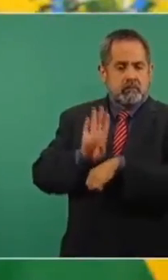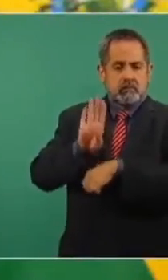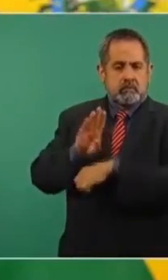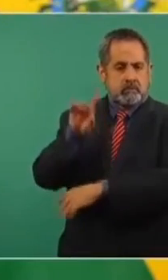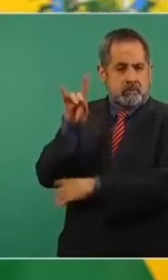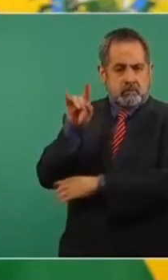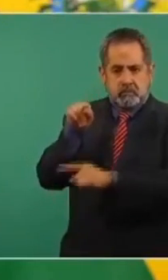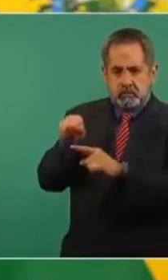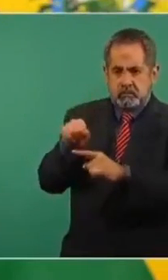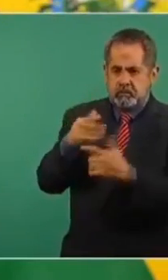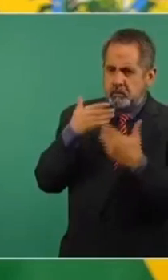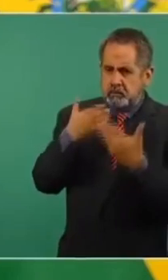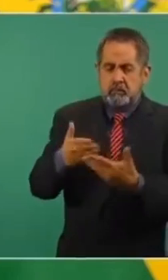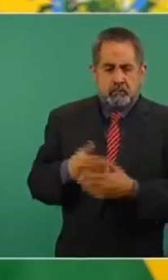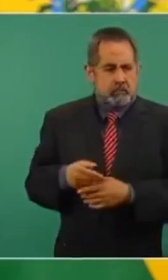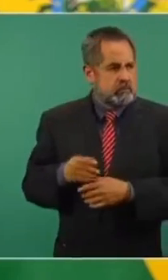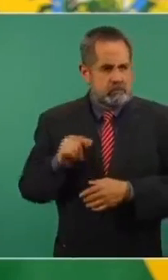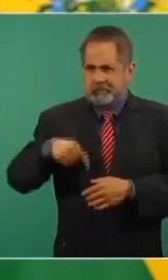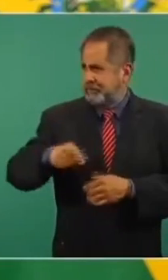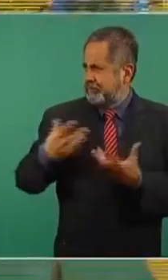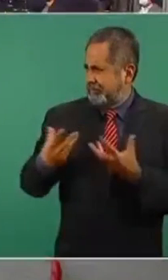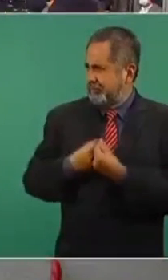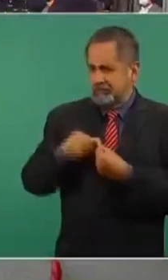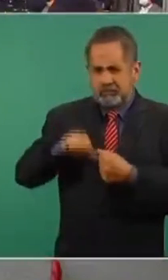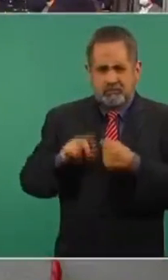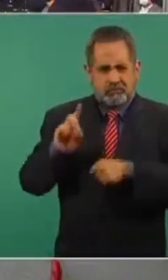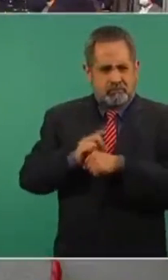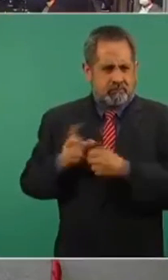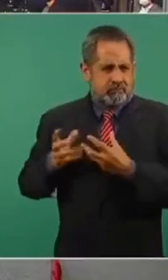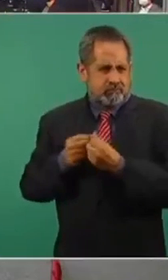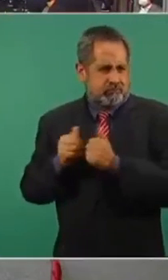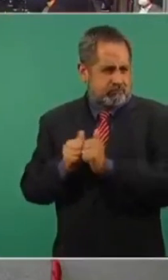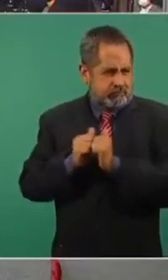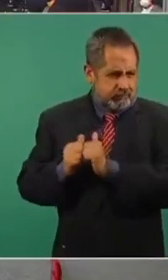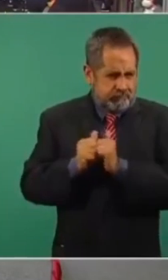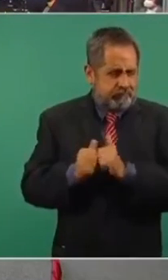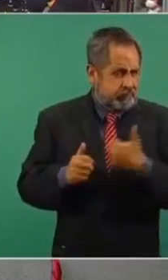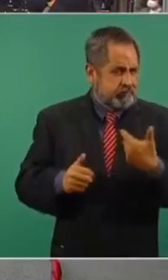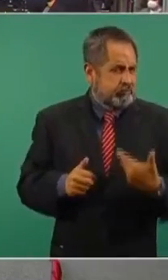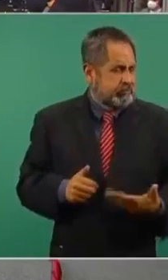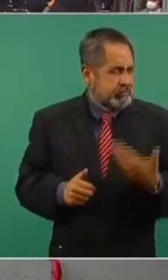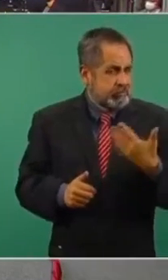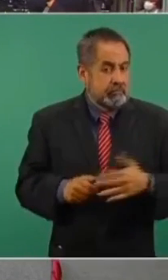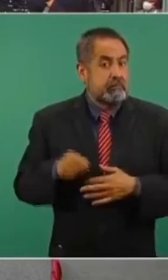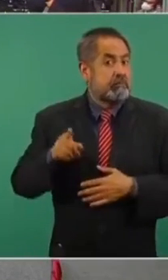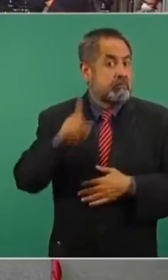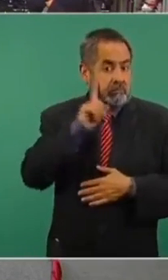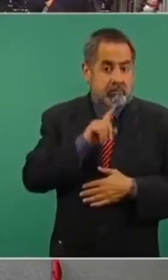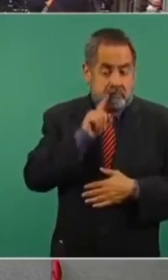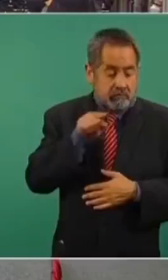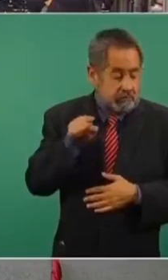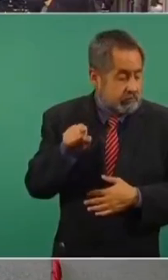nos va a acompañar el día de hoy, porque ella fue